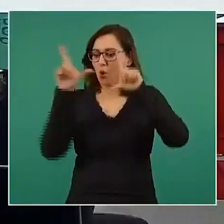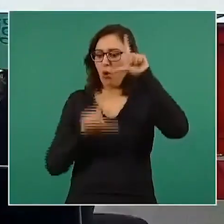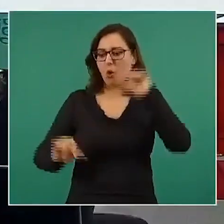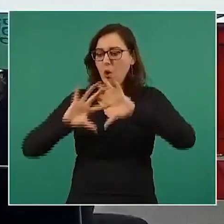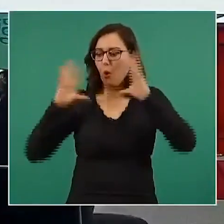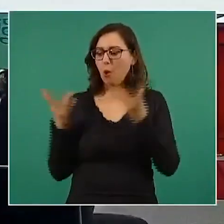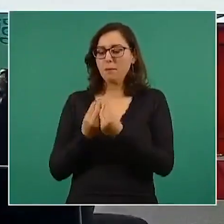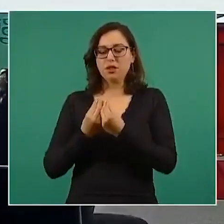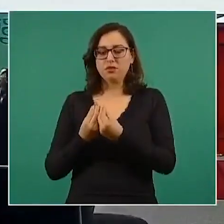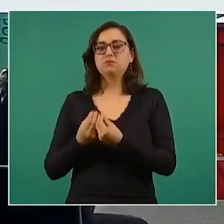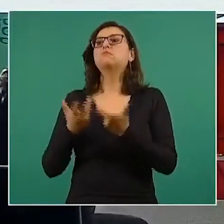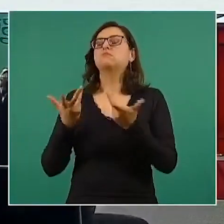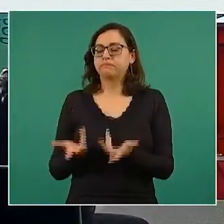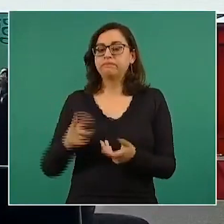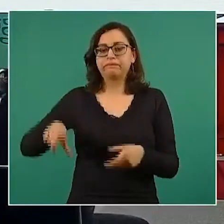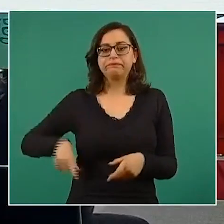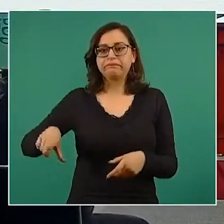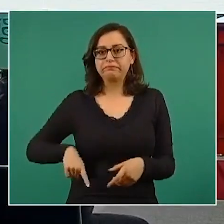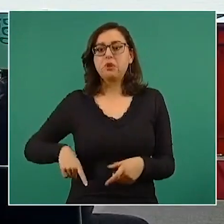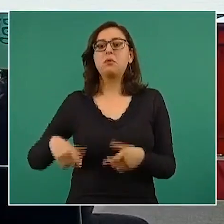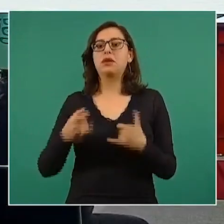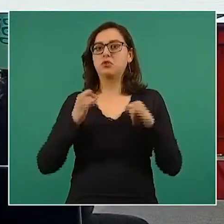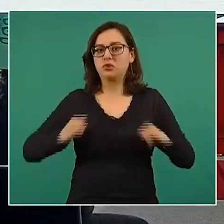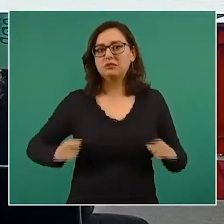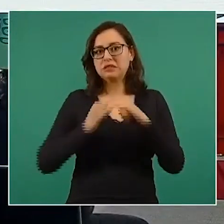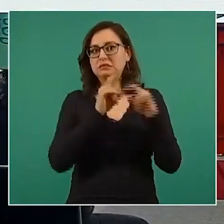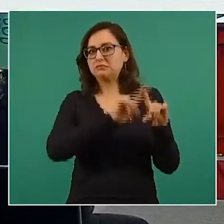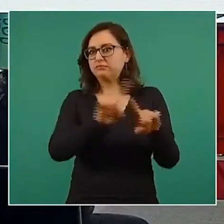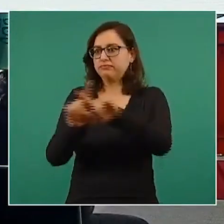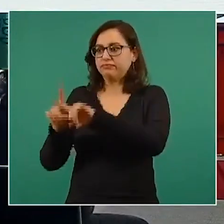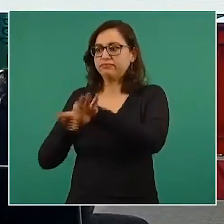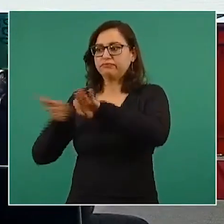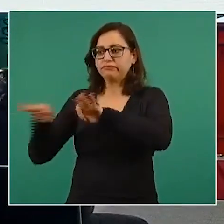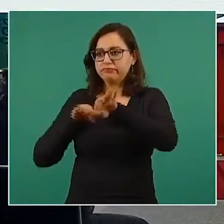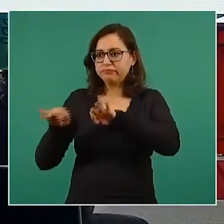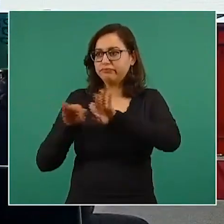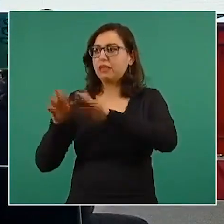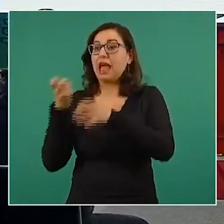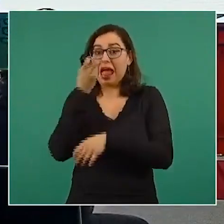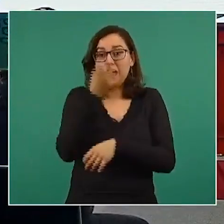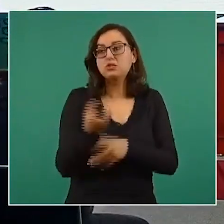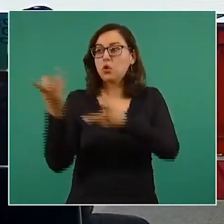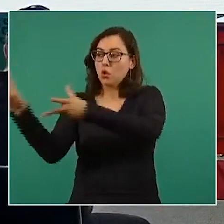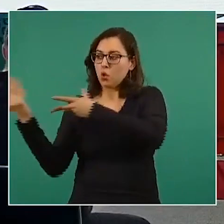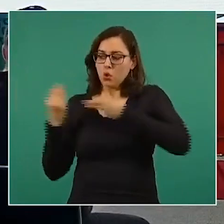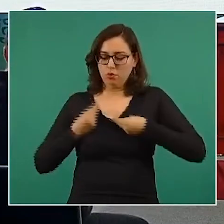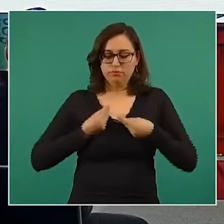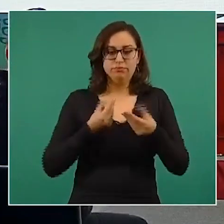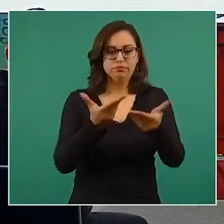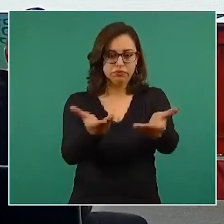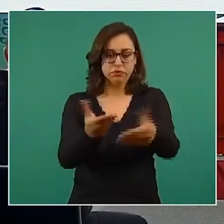mexicano, que es el que finalmente se expresa a través de nosotros en la conferencia. Y por supuesto la vigilancia de